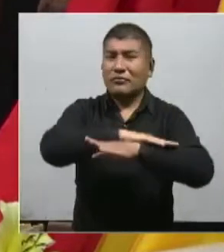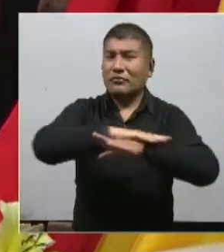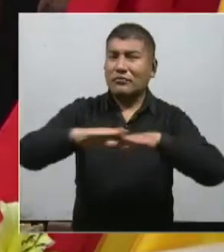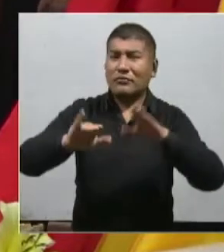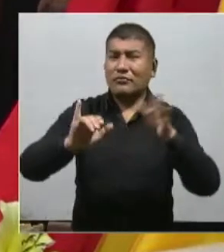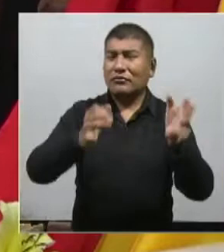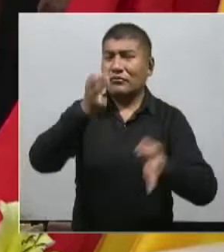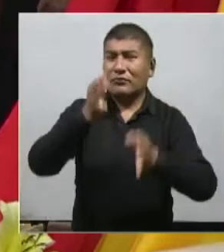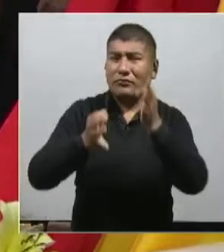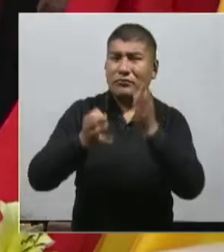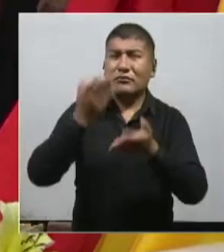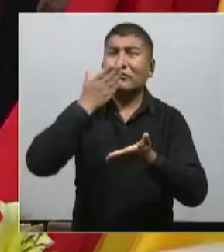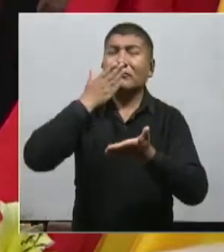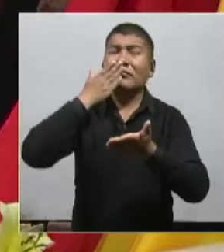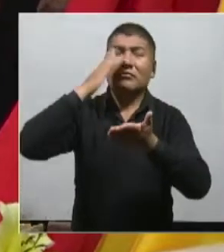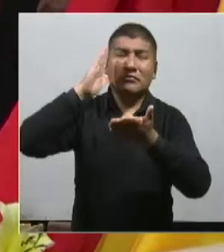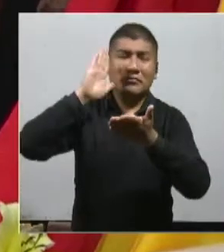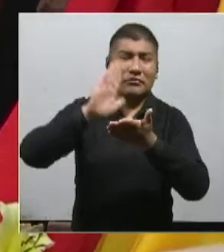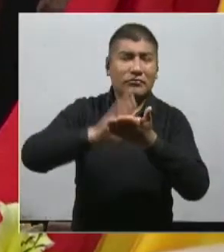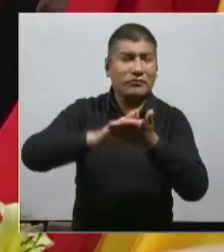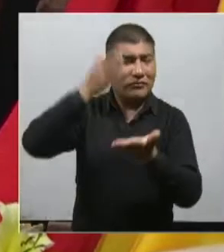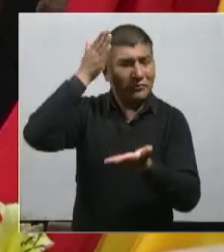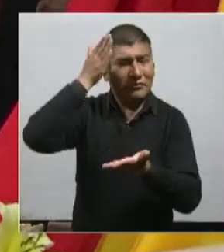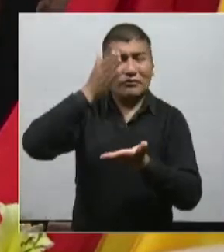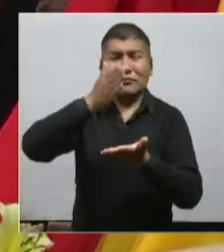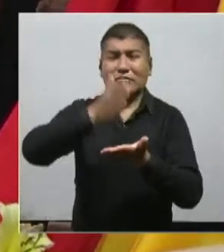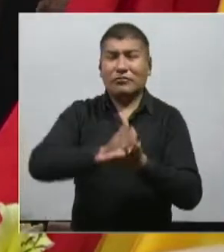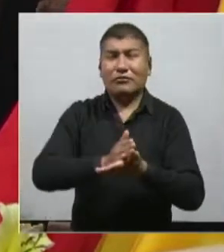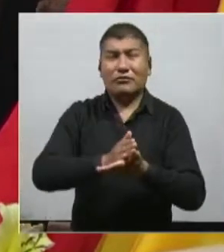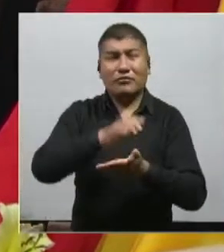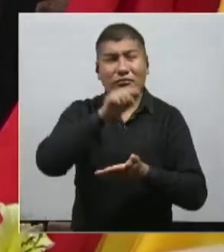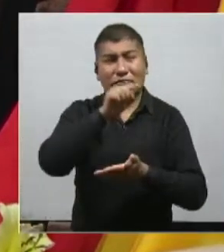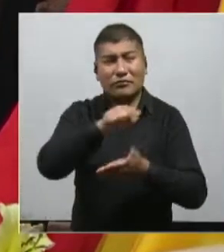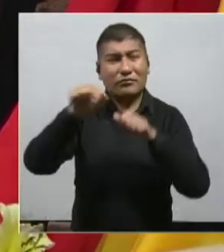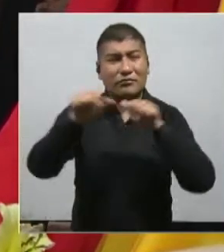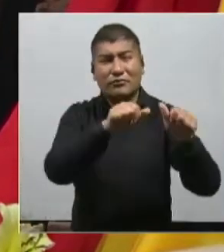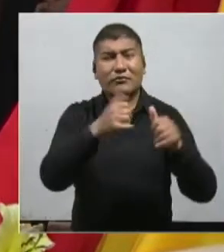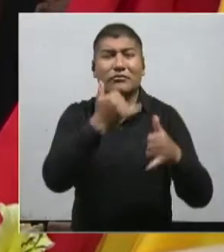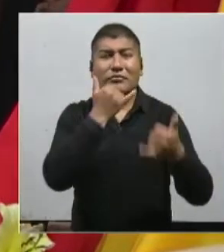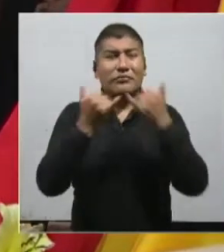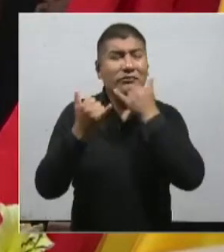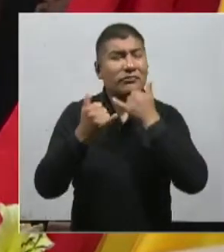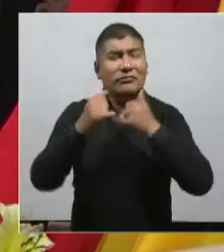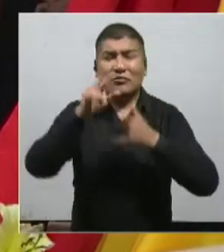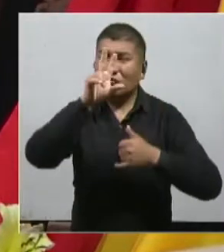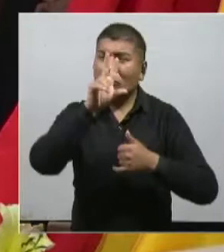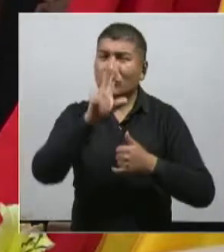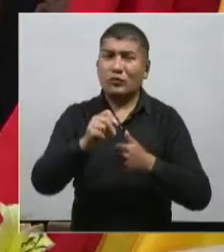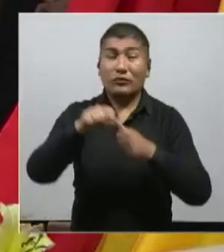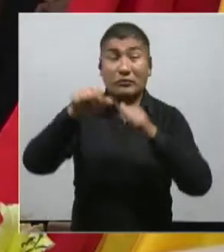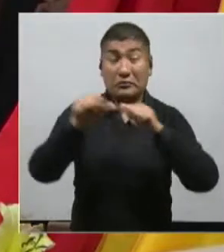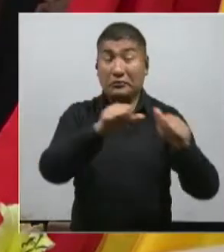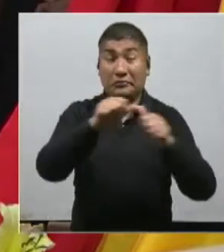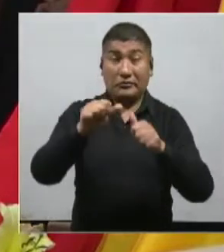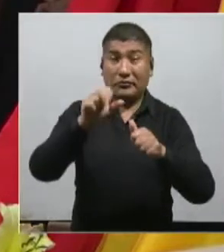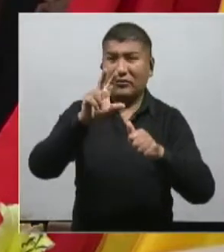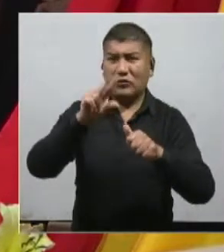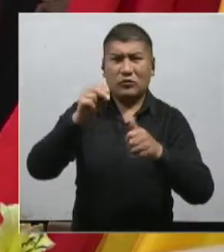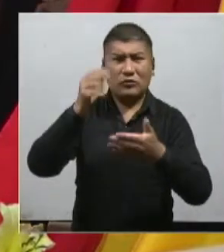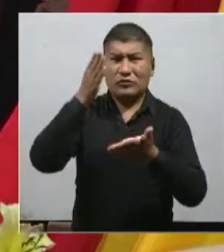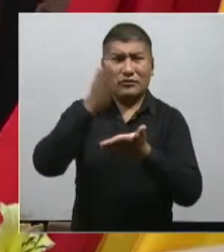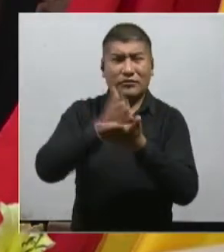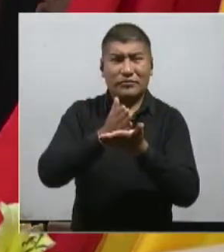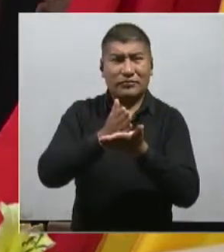basta de maldad, basta de acciones sin razón. acciones que no se detienen ni ante el respeto a